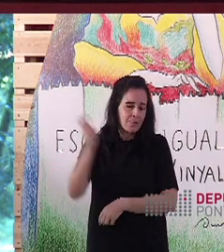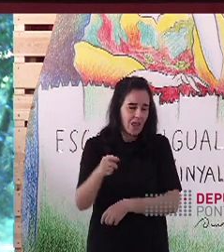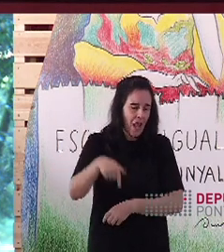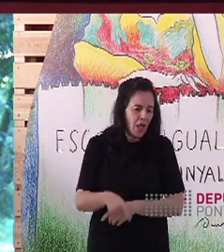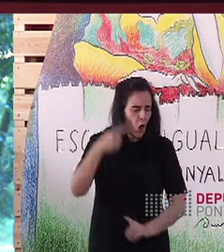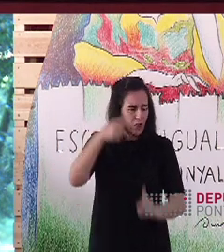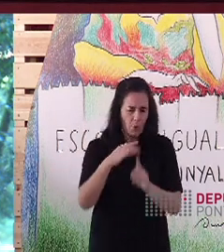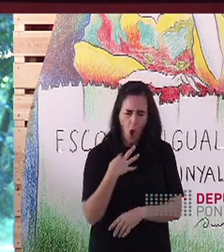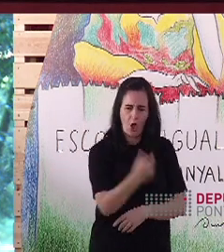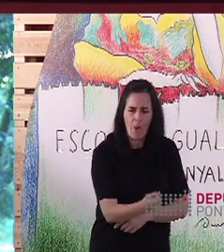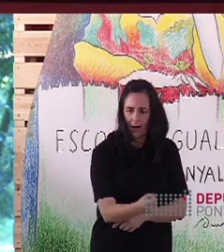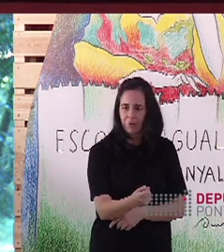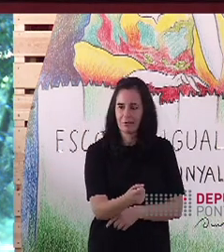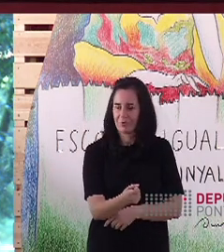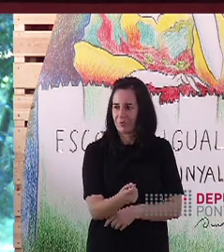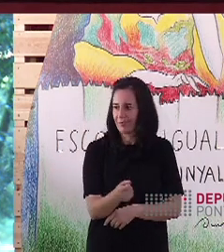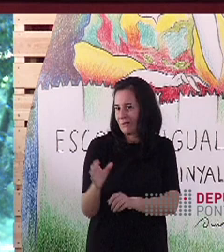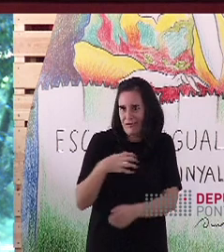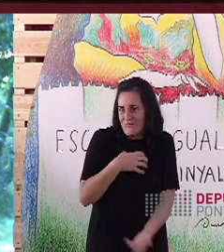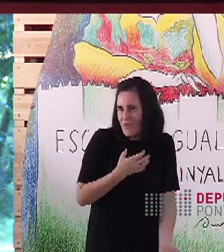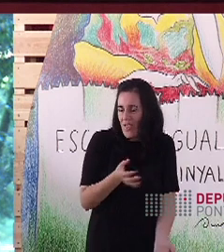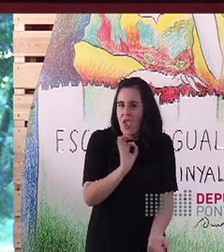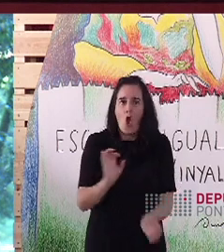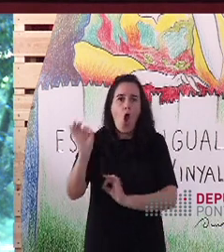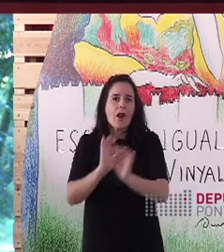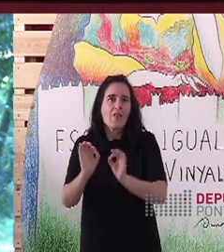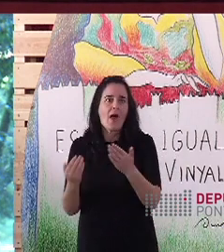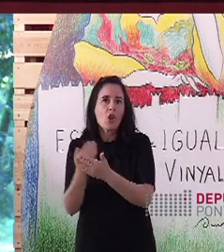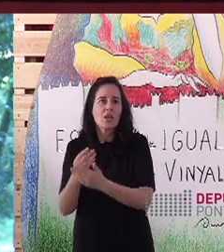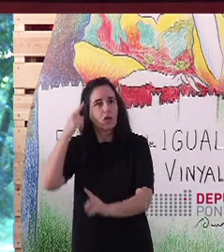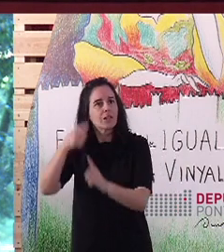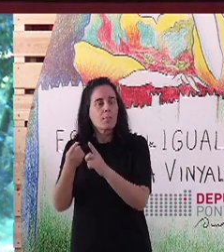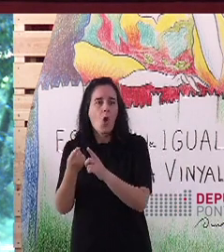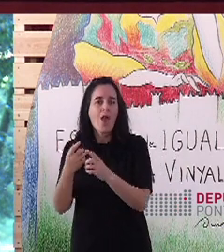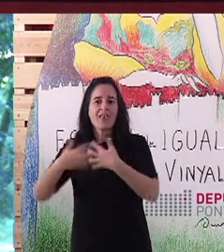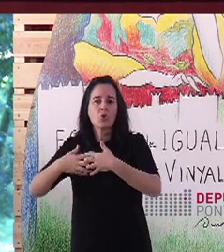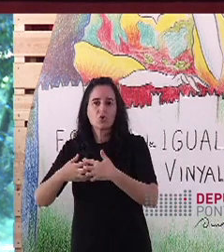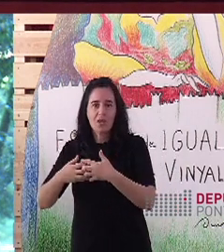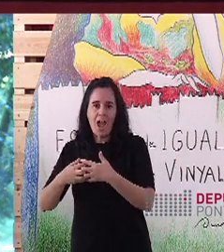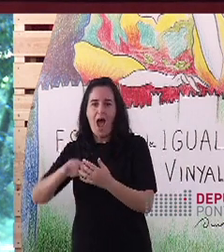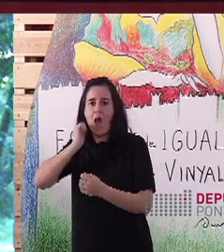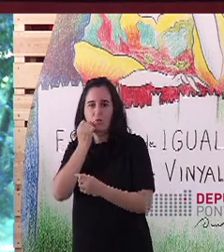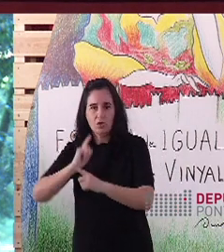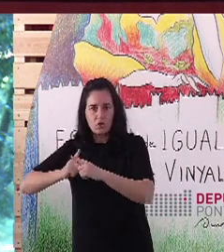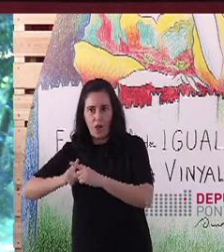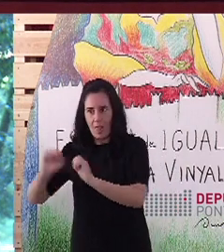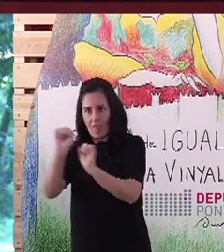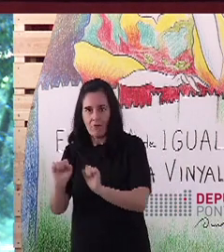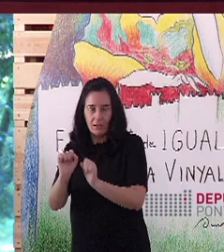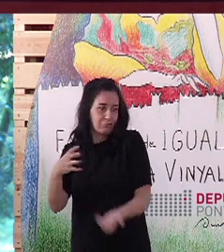quitarnos lo nuestro. No puede hacer unas jornadas para defender la industria de la explotación sexual. Yo creo